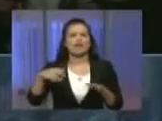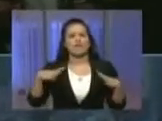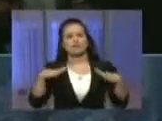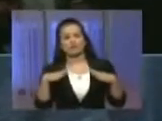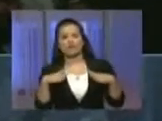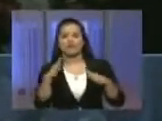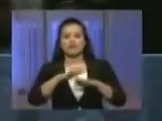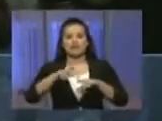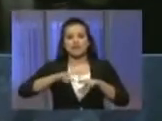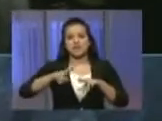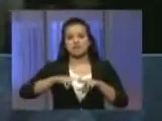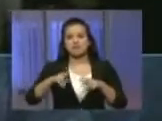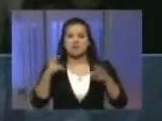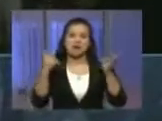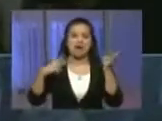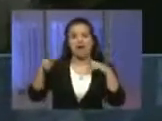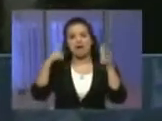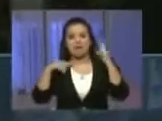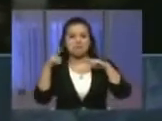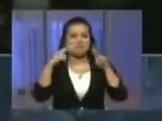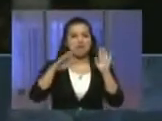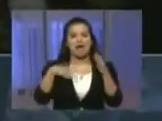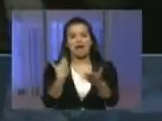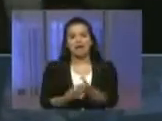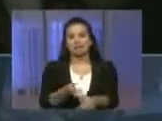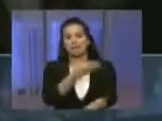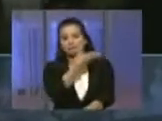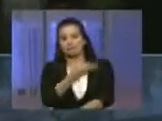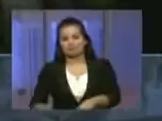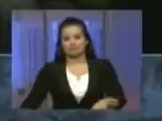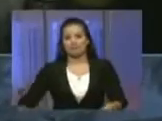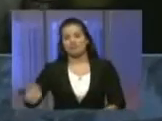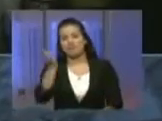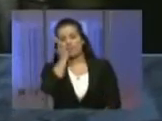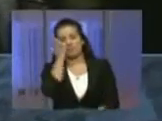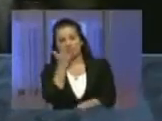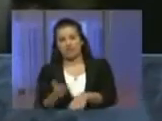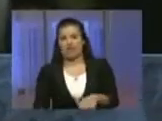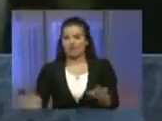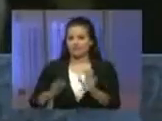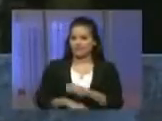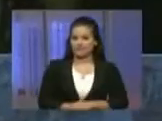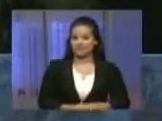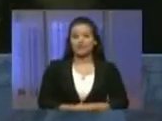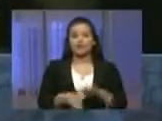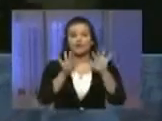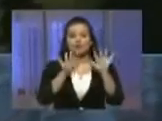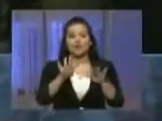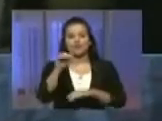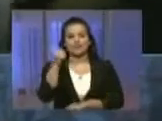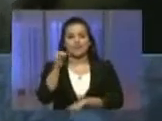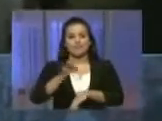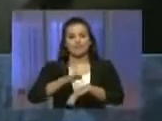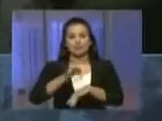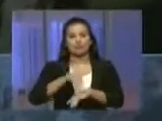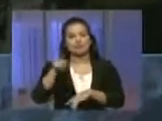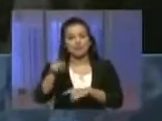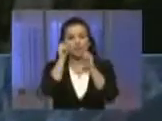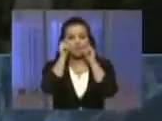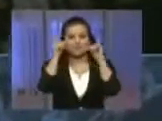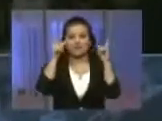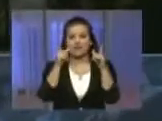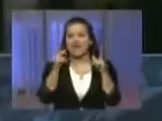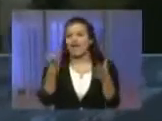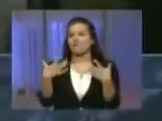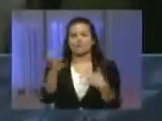niños y niños andan alborotados hasta la hora que quieren dormirse pues son las 99:10 están todos despierto no hay apuro